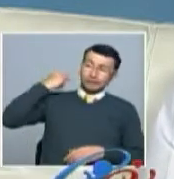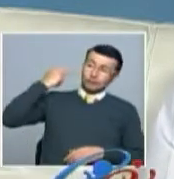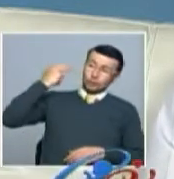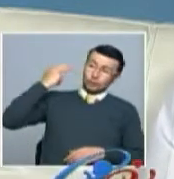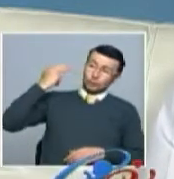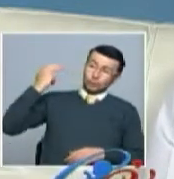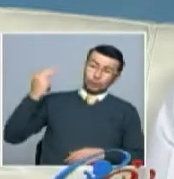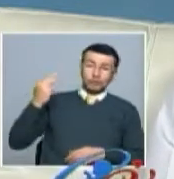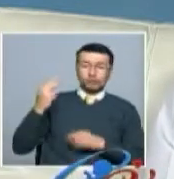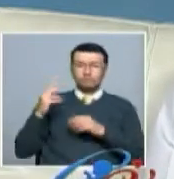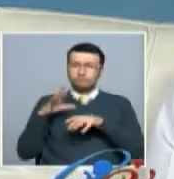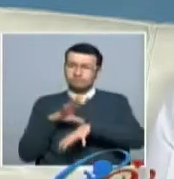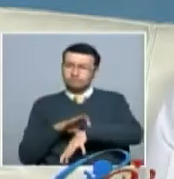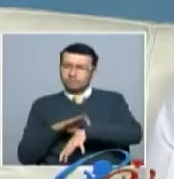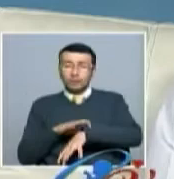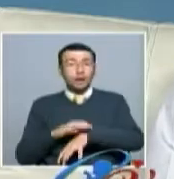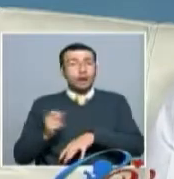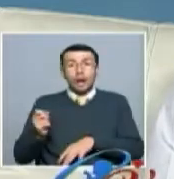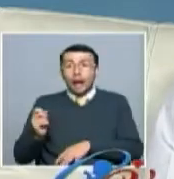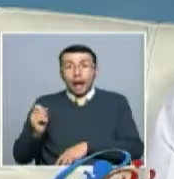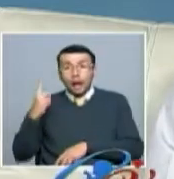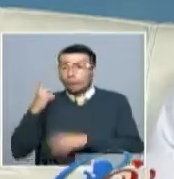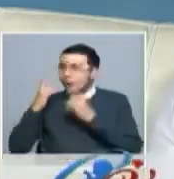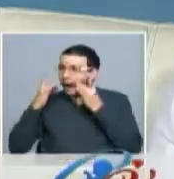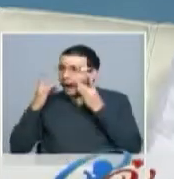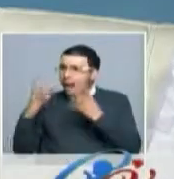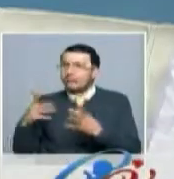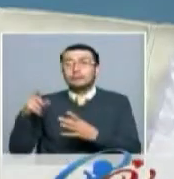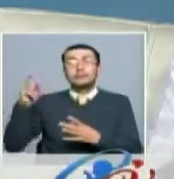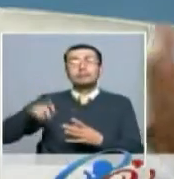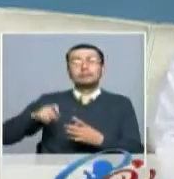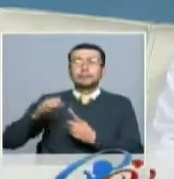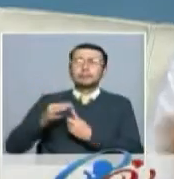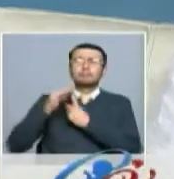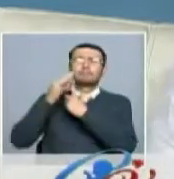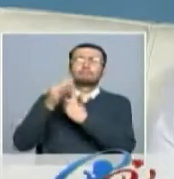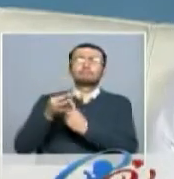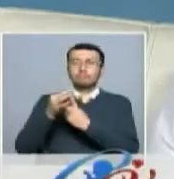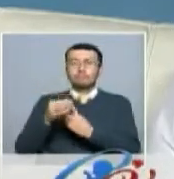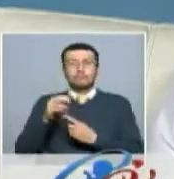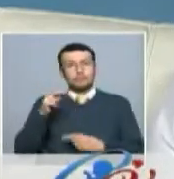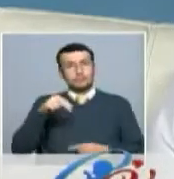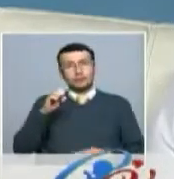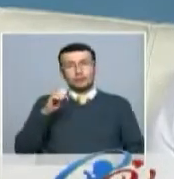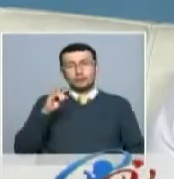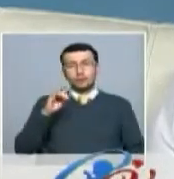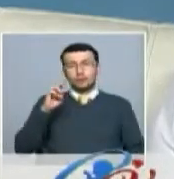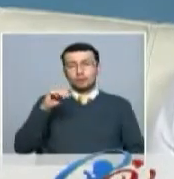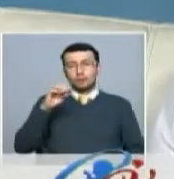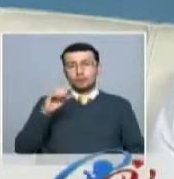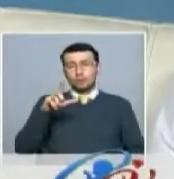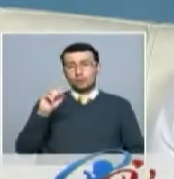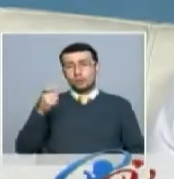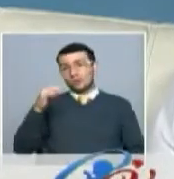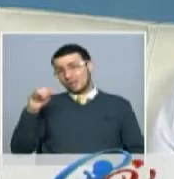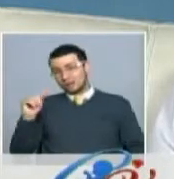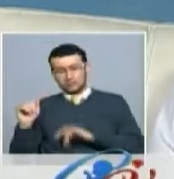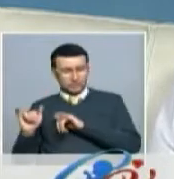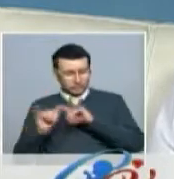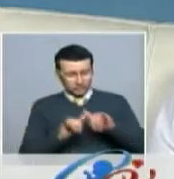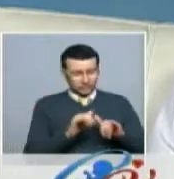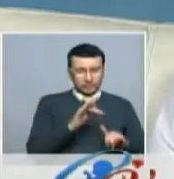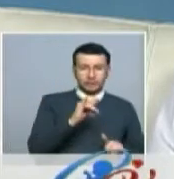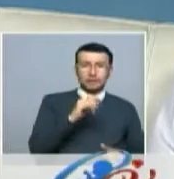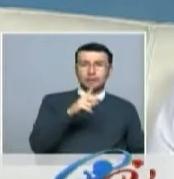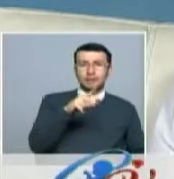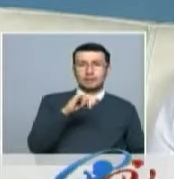patología tan grave que tuvo que tener especialistas o subespecialistas de la neumología y era la tisiología, que